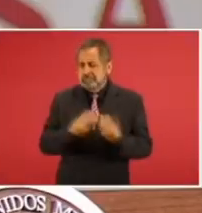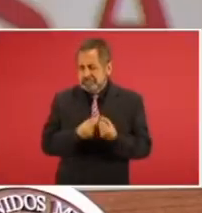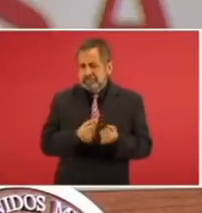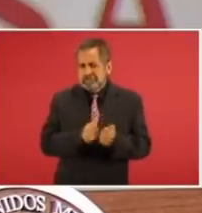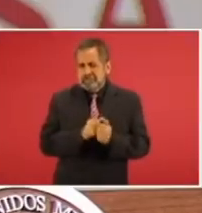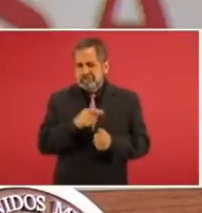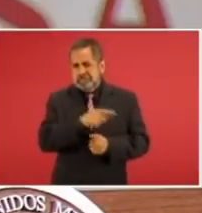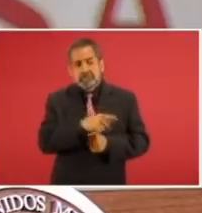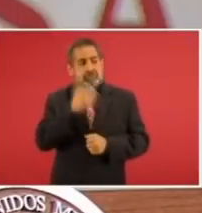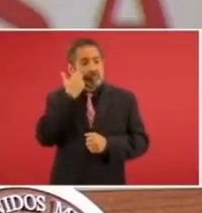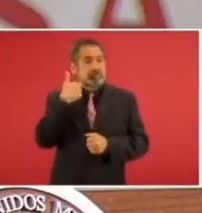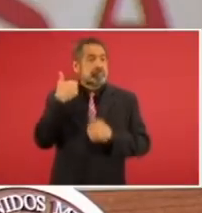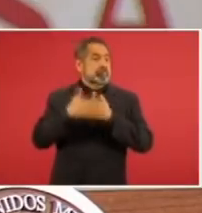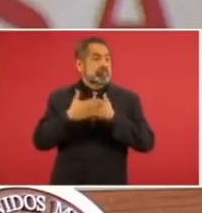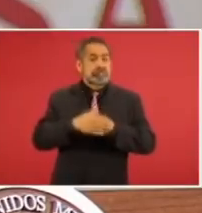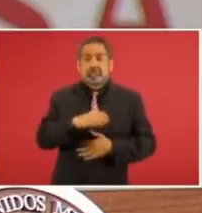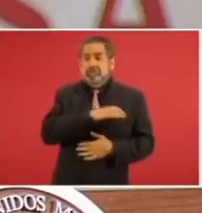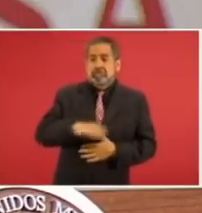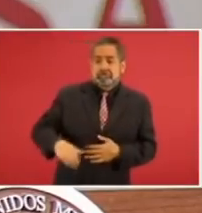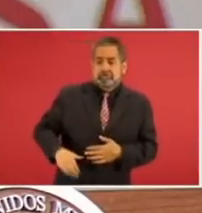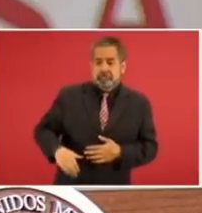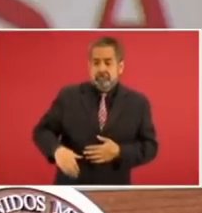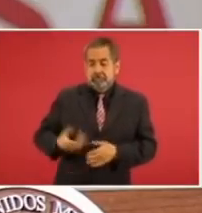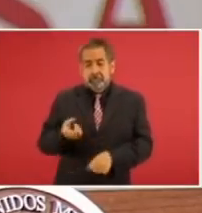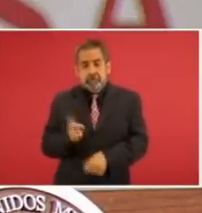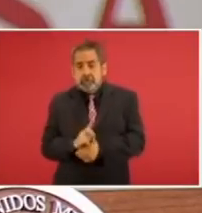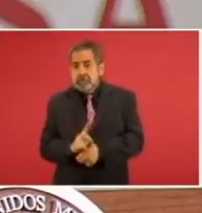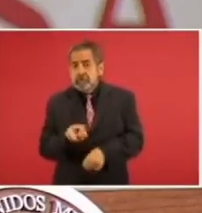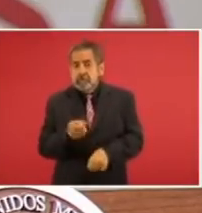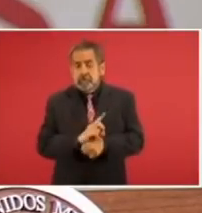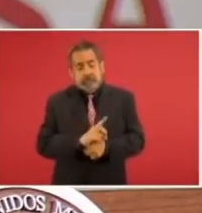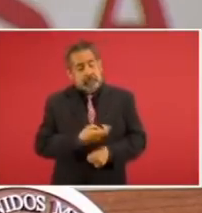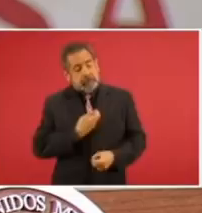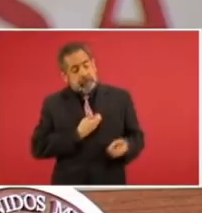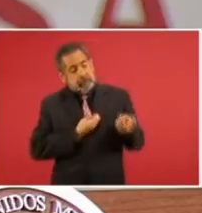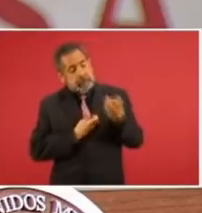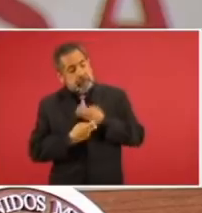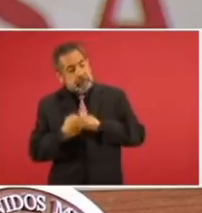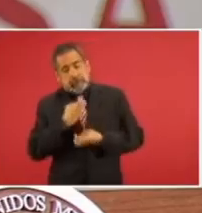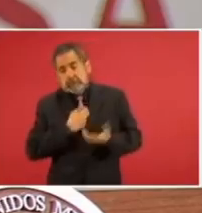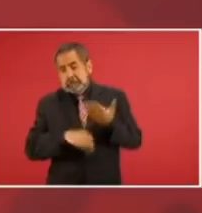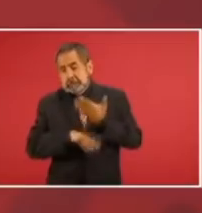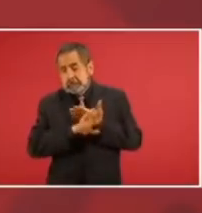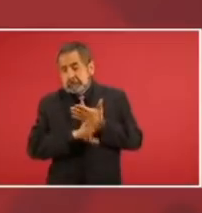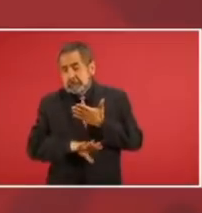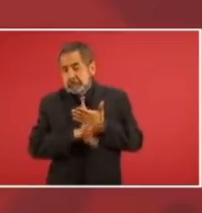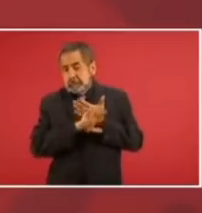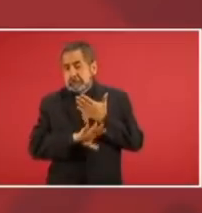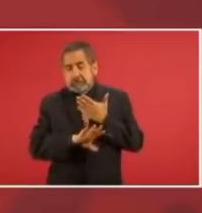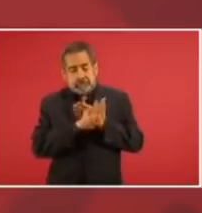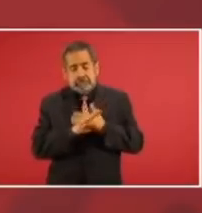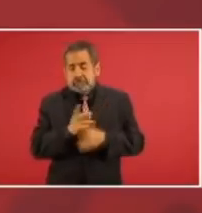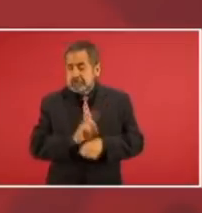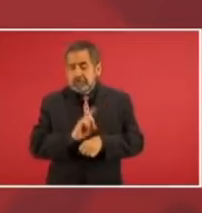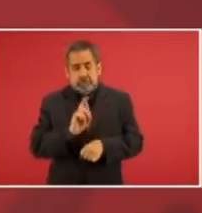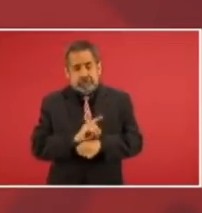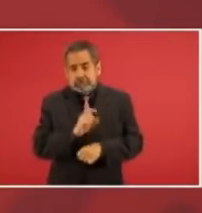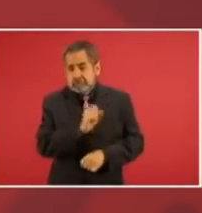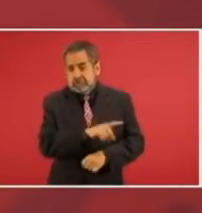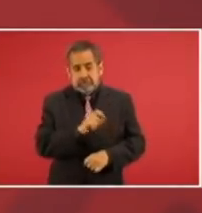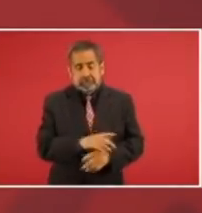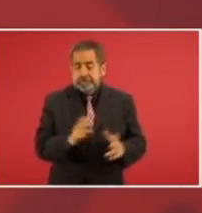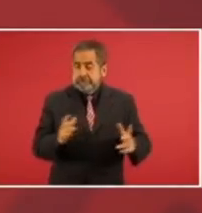quiere ser candidato y todos los días es atacarnos.